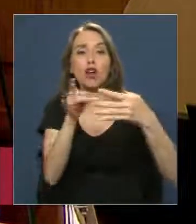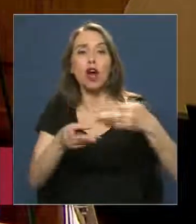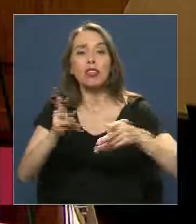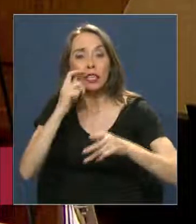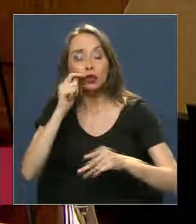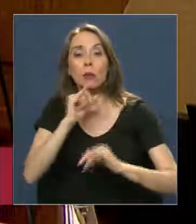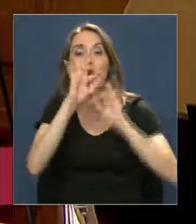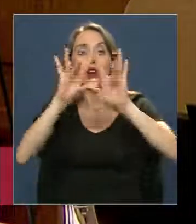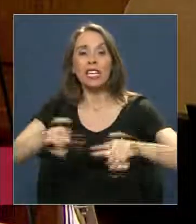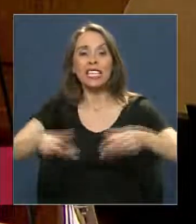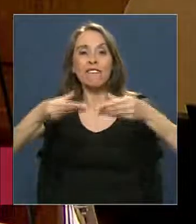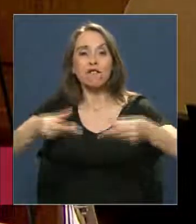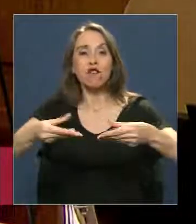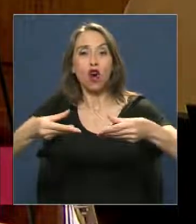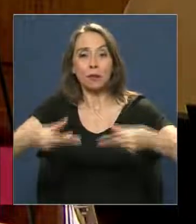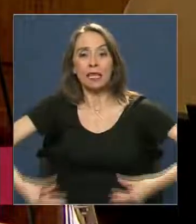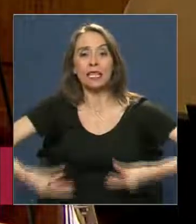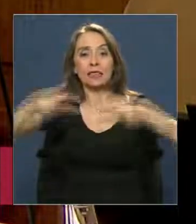no puede afectar